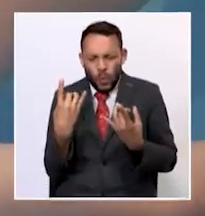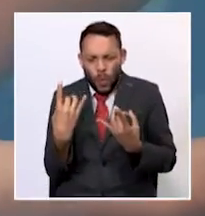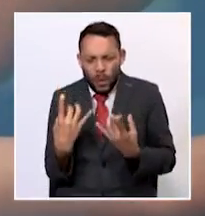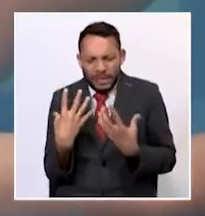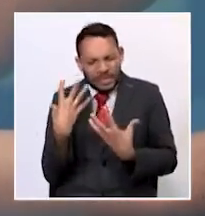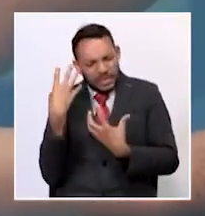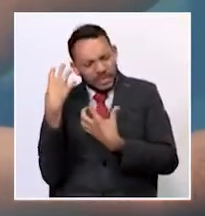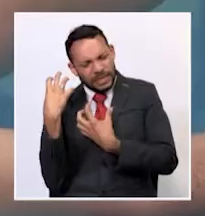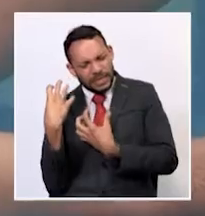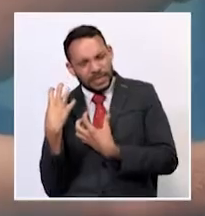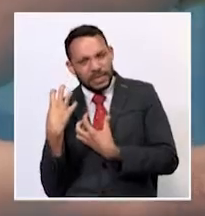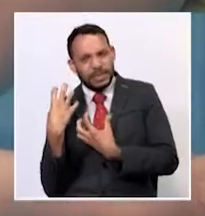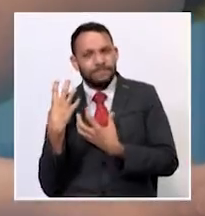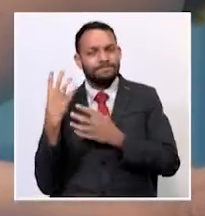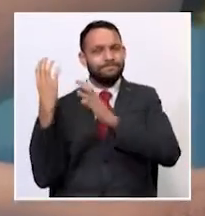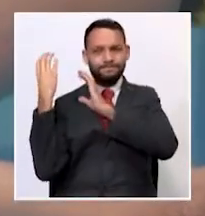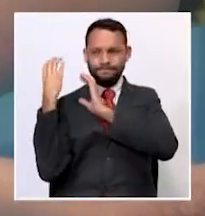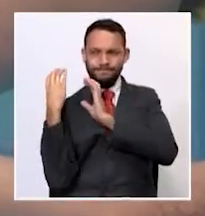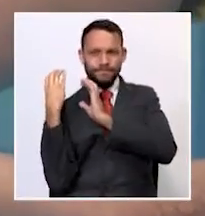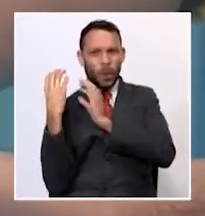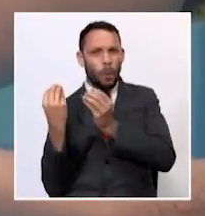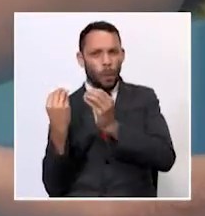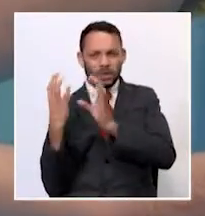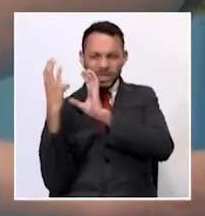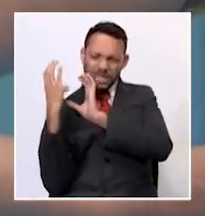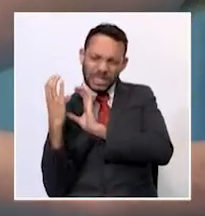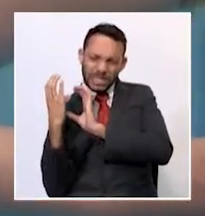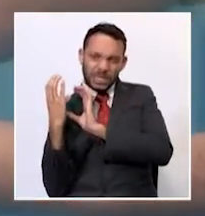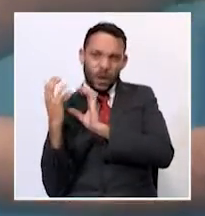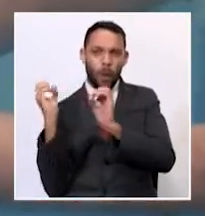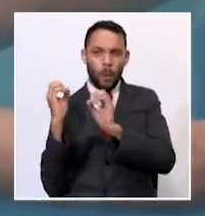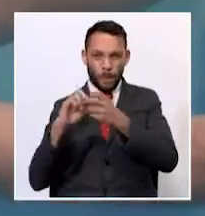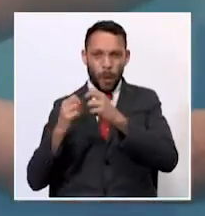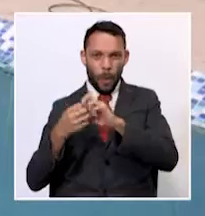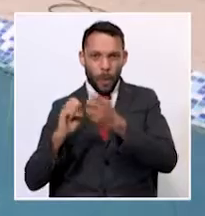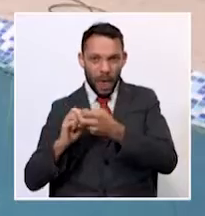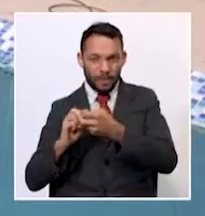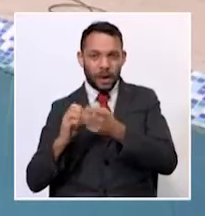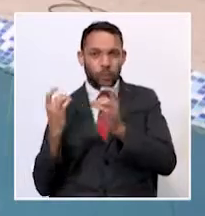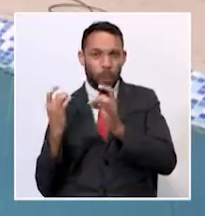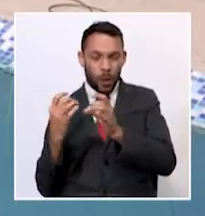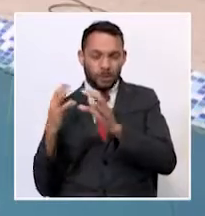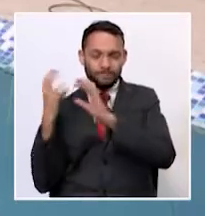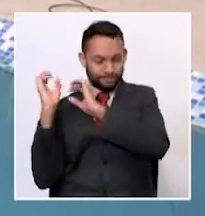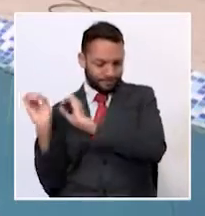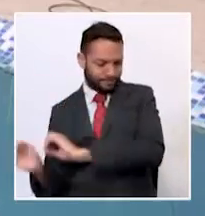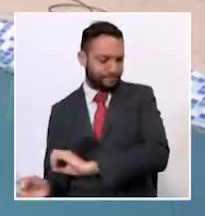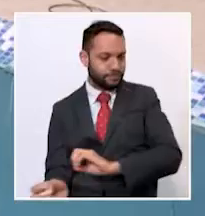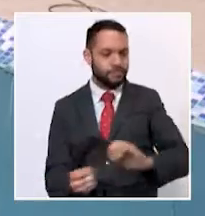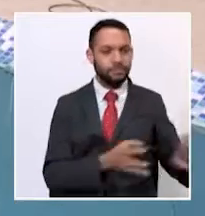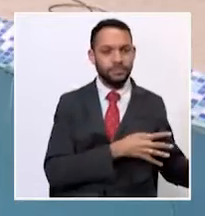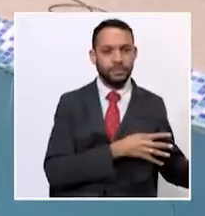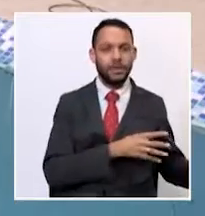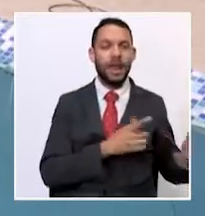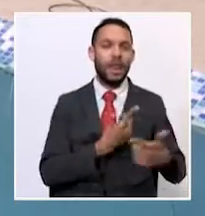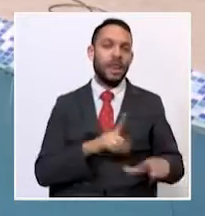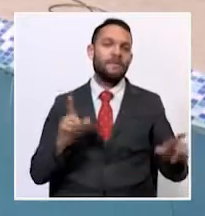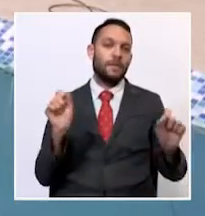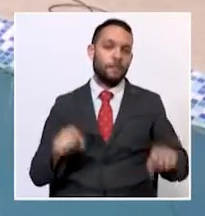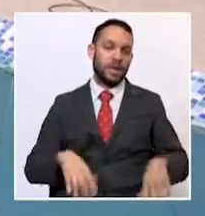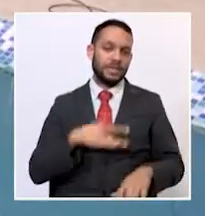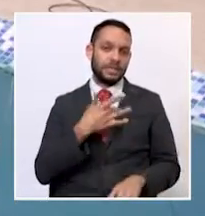en la espalda, esa carga en el hombro, esa carga en la rodilla, en la cadera, porque viene también su componente